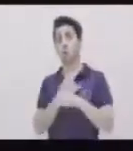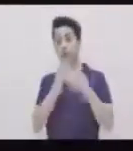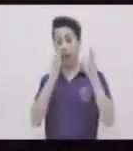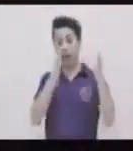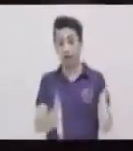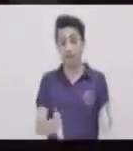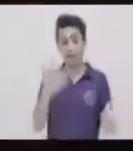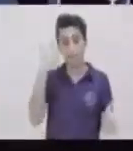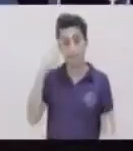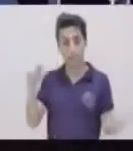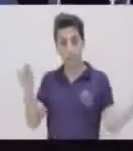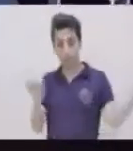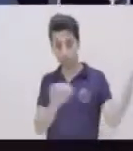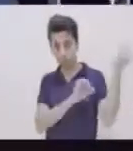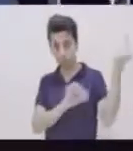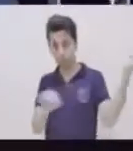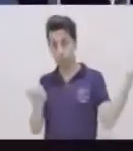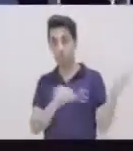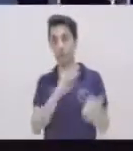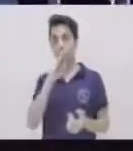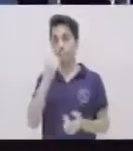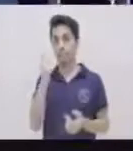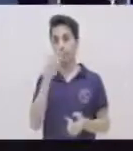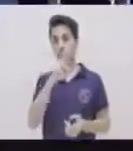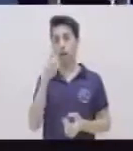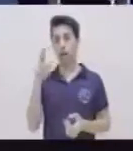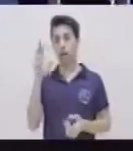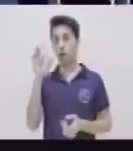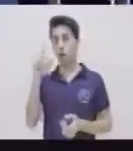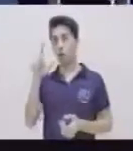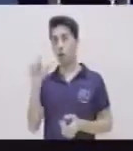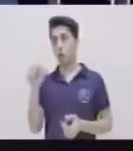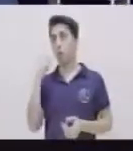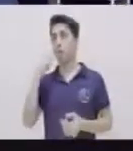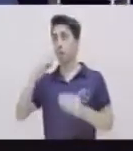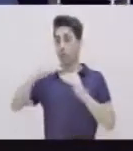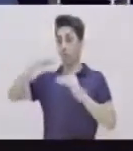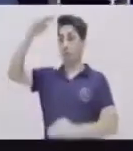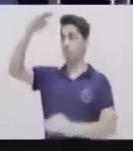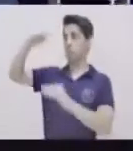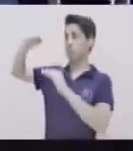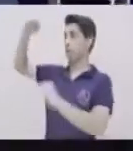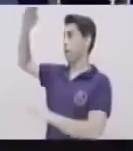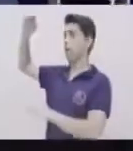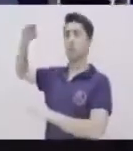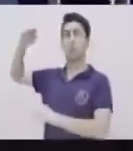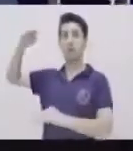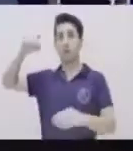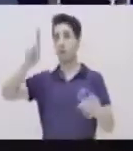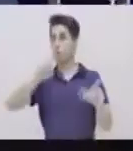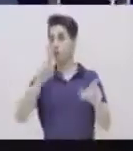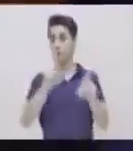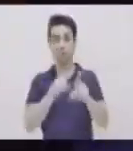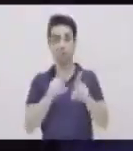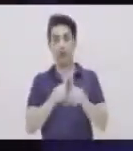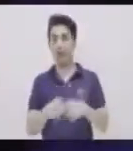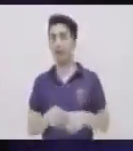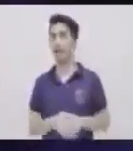observar, es porque tiene barnices diferentes. Los que fabrican los